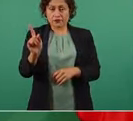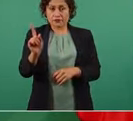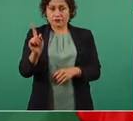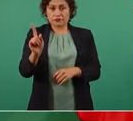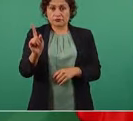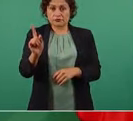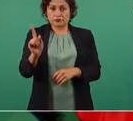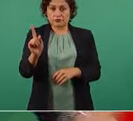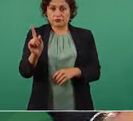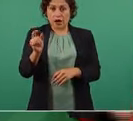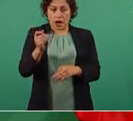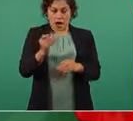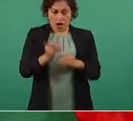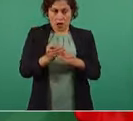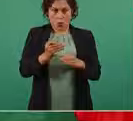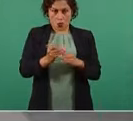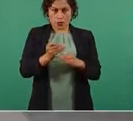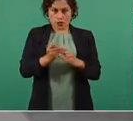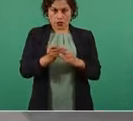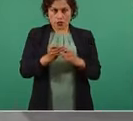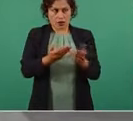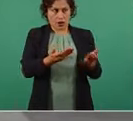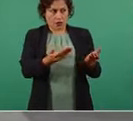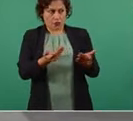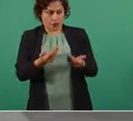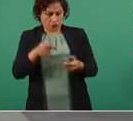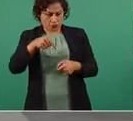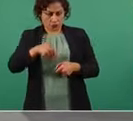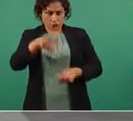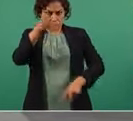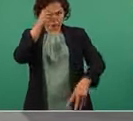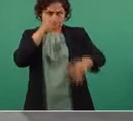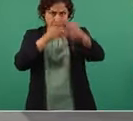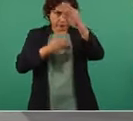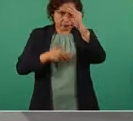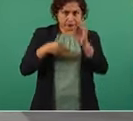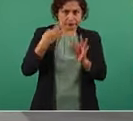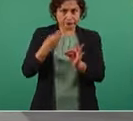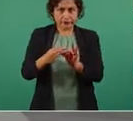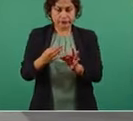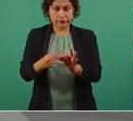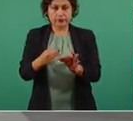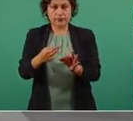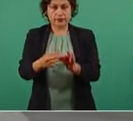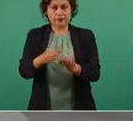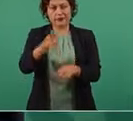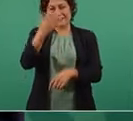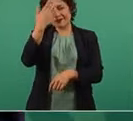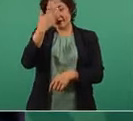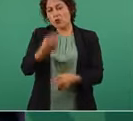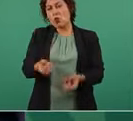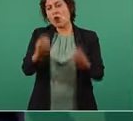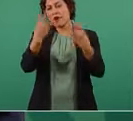que se están formando. ¿Y saben cuántos ayudantes